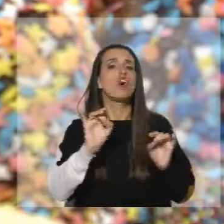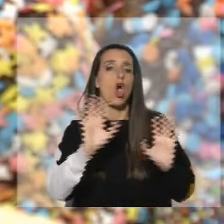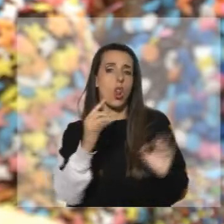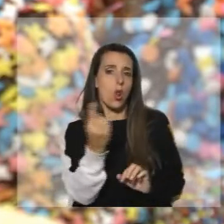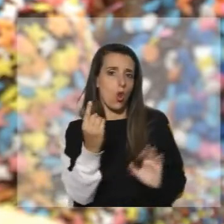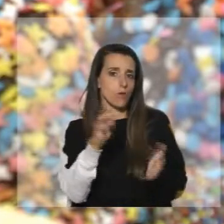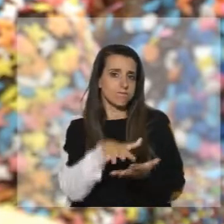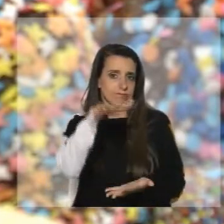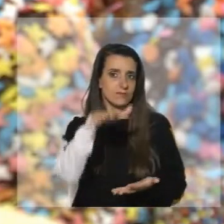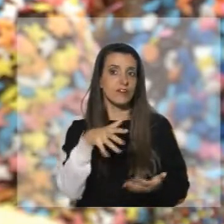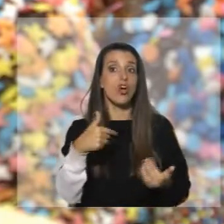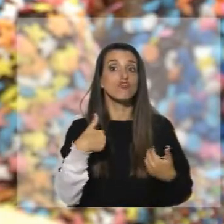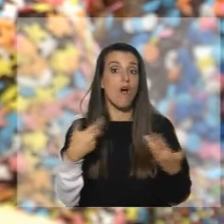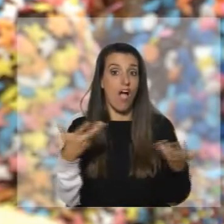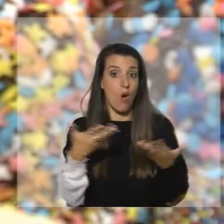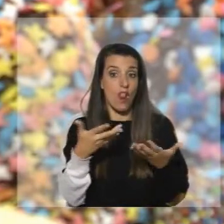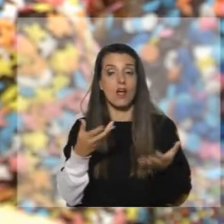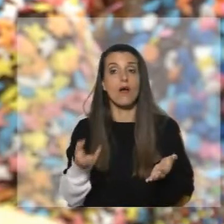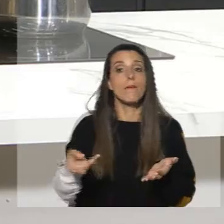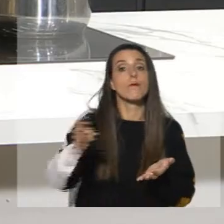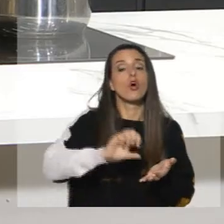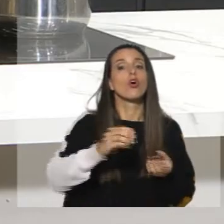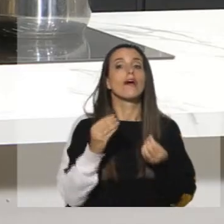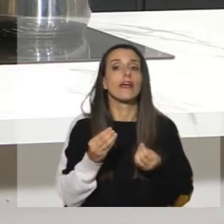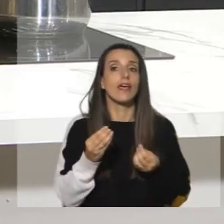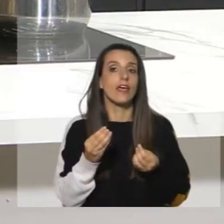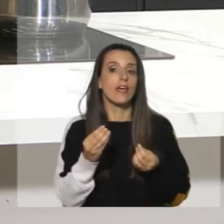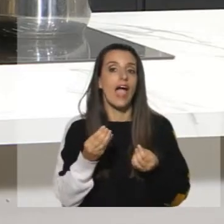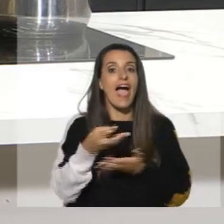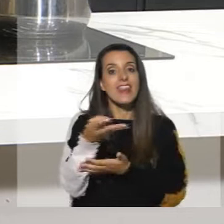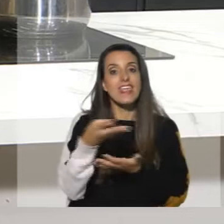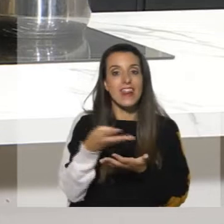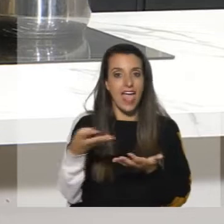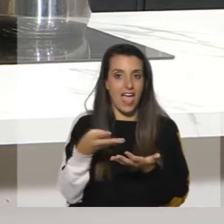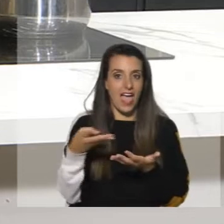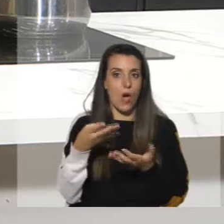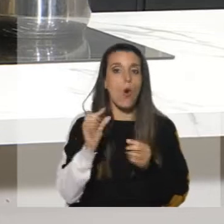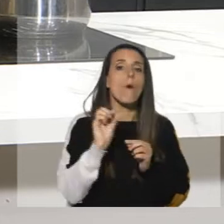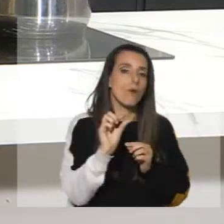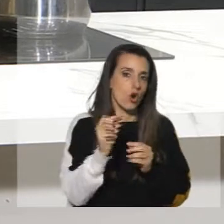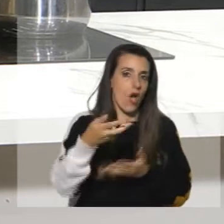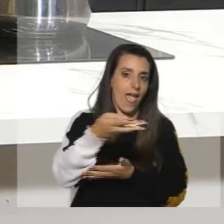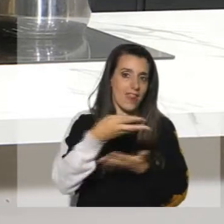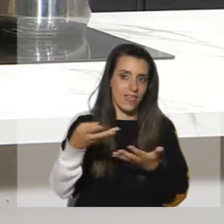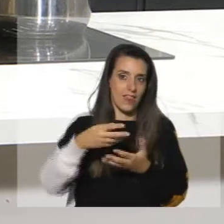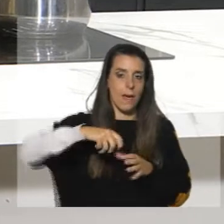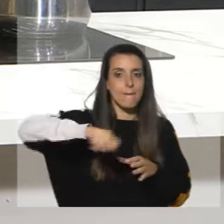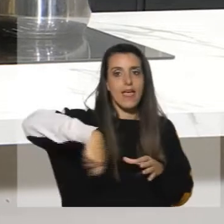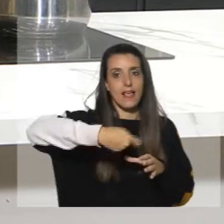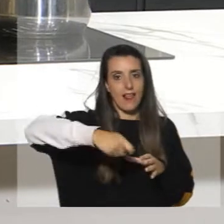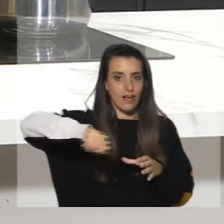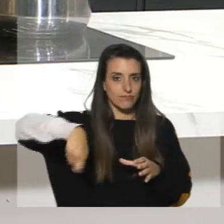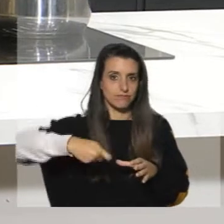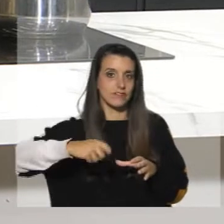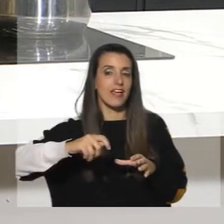baje la torta. Yo acá lo que voy a hacer, que hice intercalar la parte de la harina con los líquidos, pongo un poco de harina, mezclo antes de poner